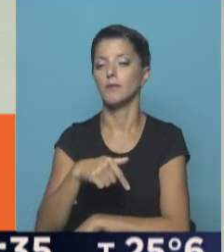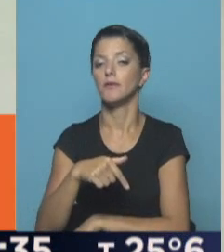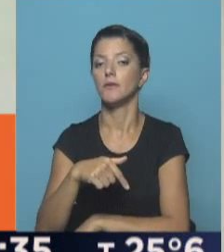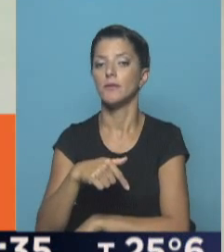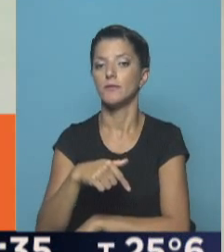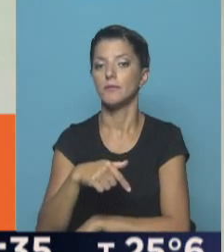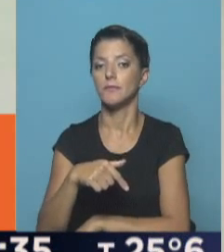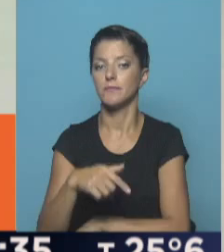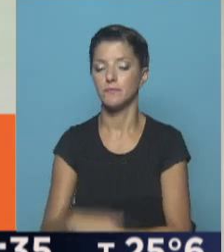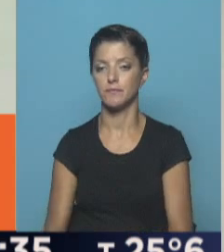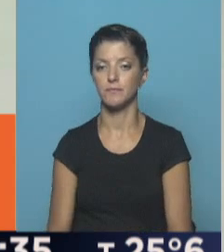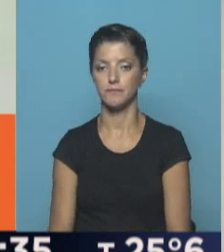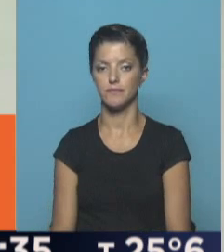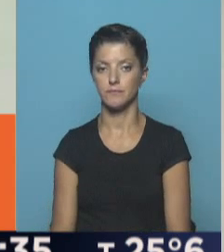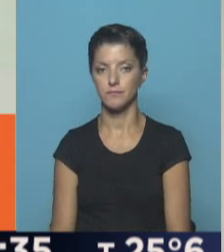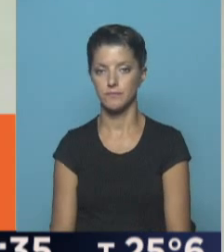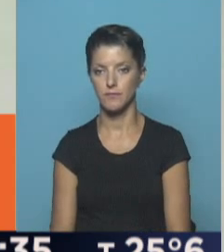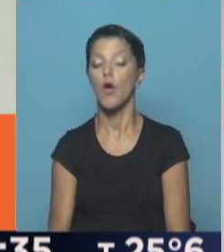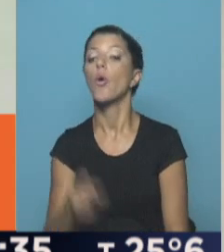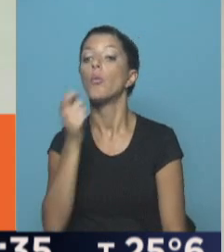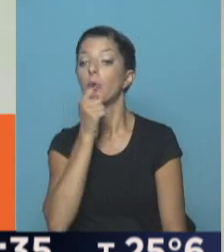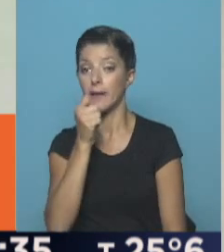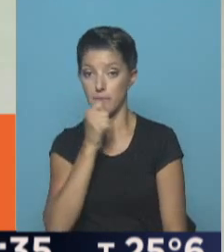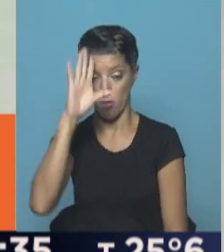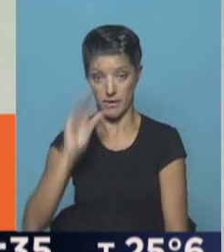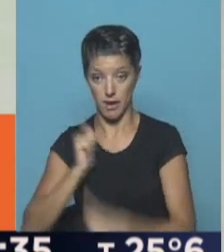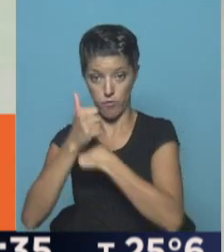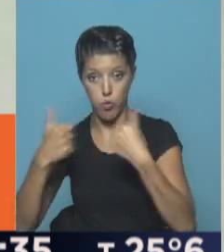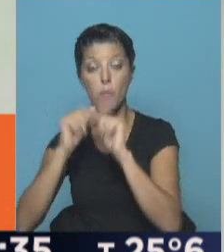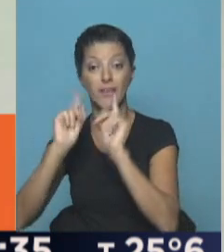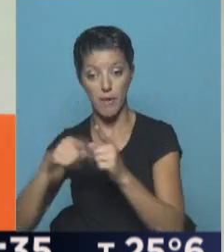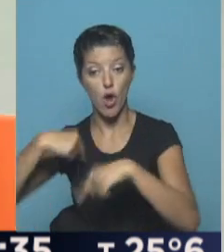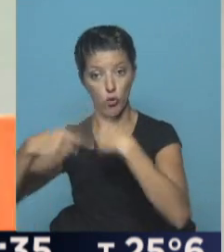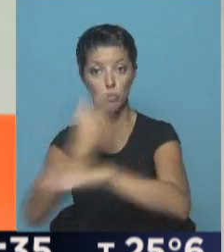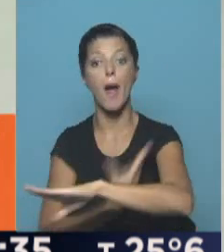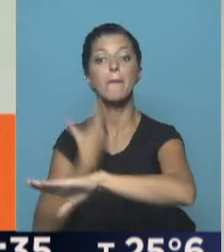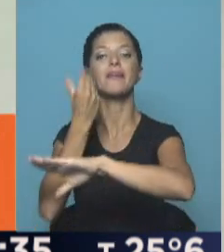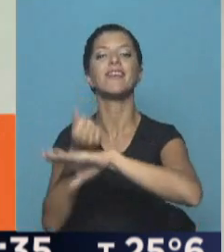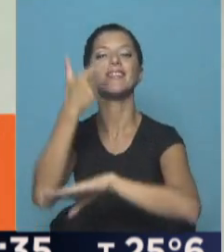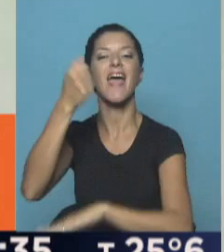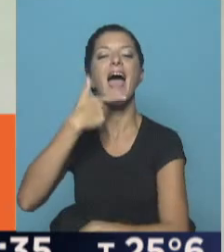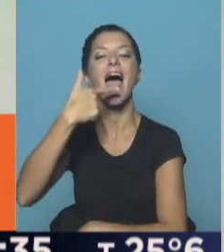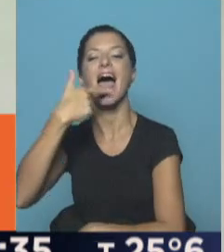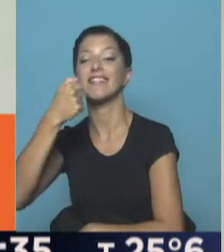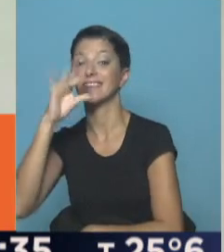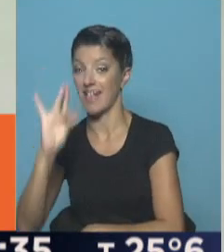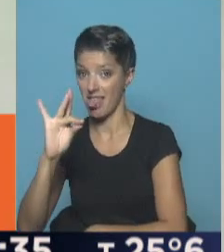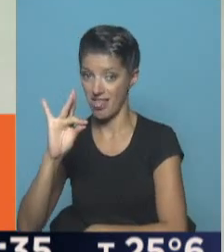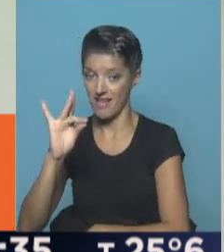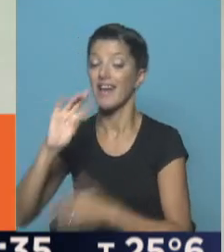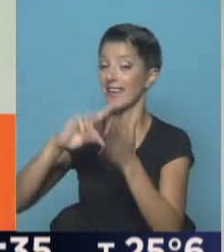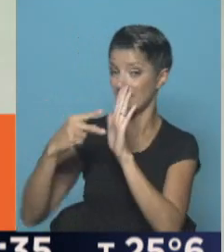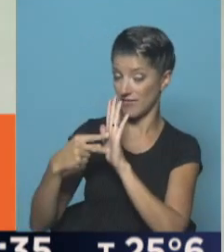posicionamiento no solamente de militar del régimen, sino continuidad de Bashar el-Assad al frente de Siria, implica que Siria